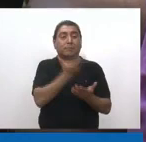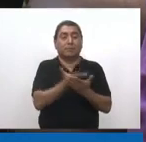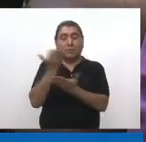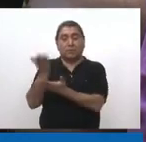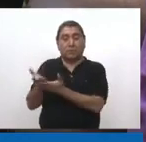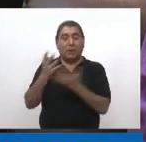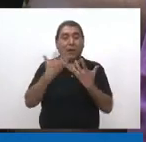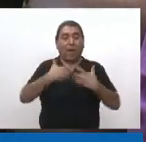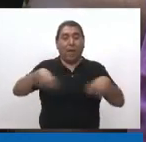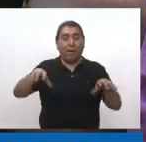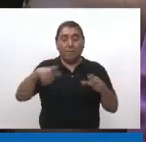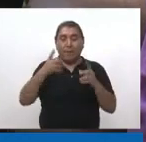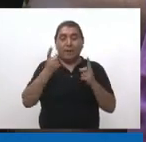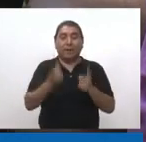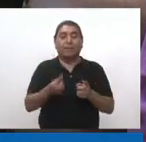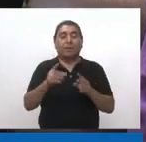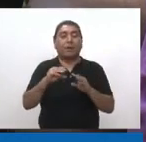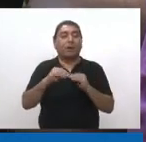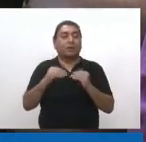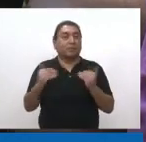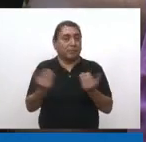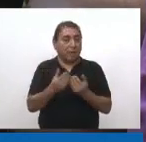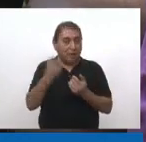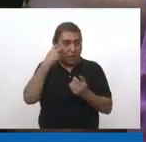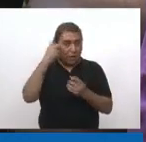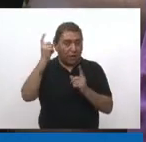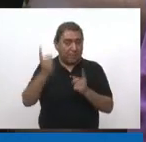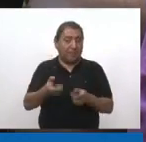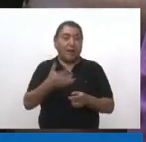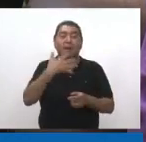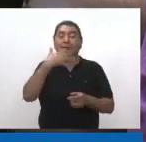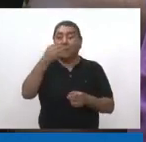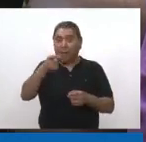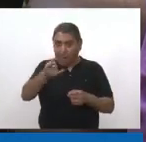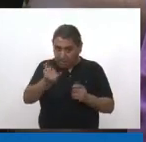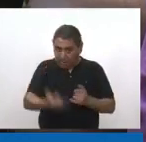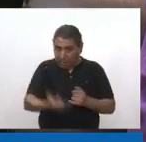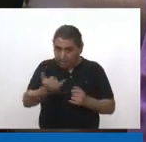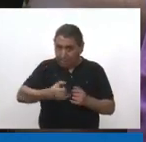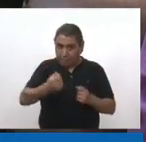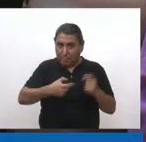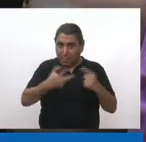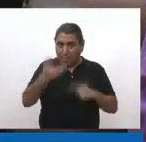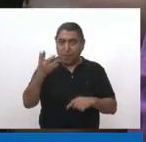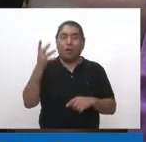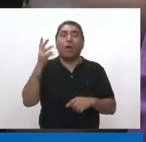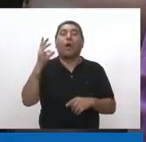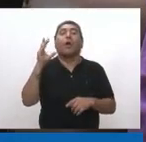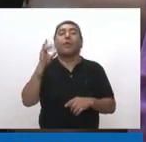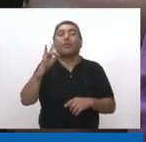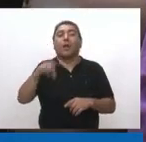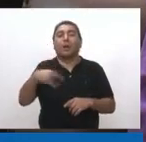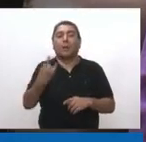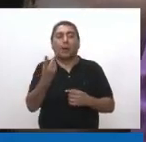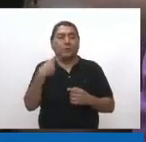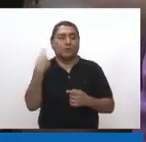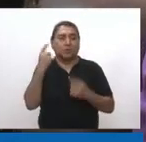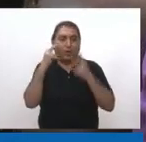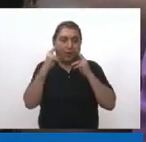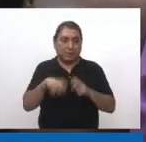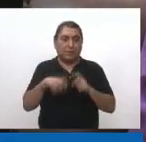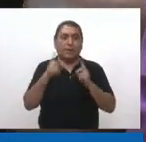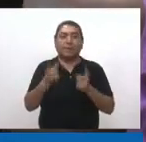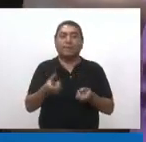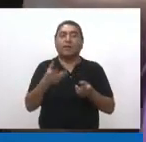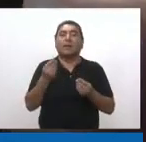en los plenos. O sea que la verdad que ahí tenemos también varios decretos para tratar. Entre ellos, insisto con esto, la